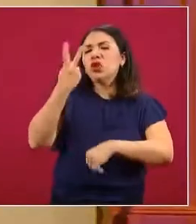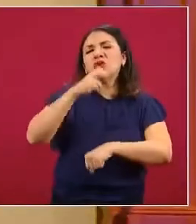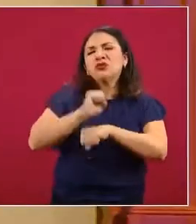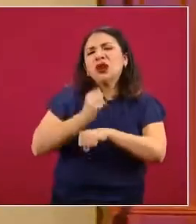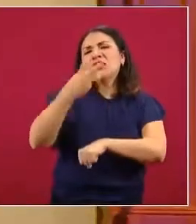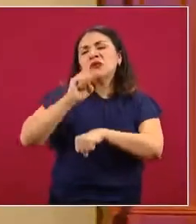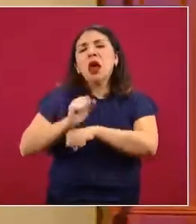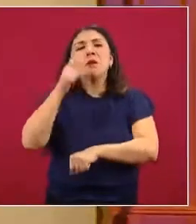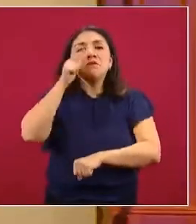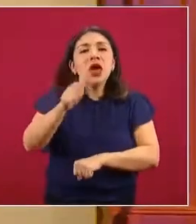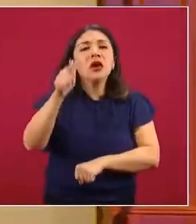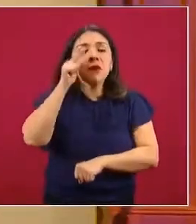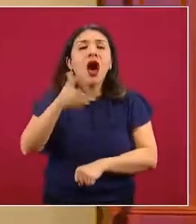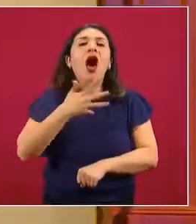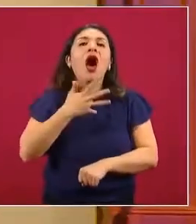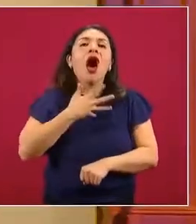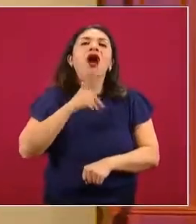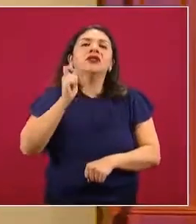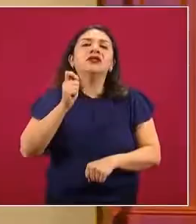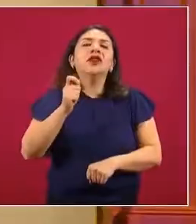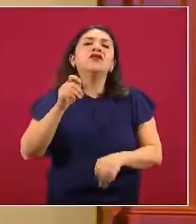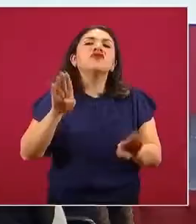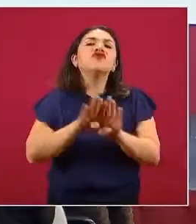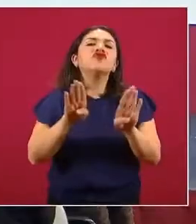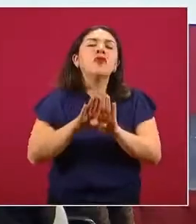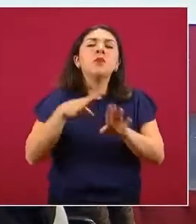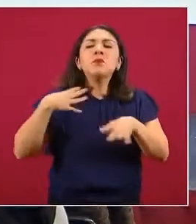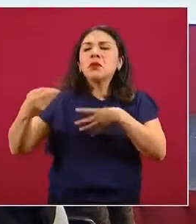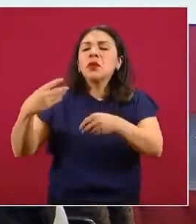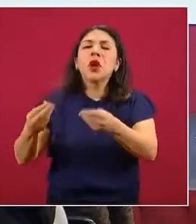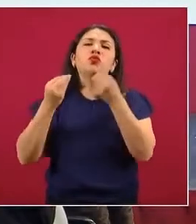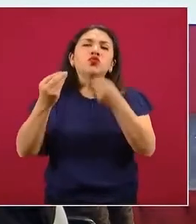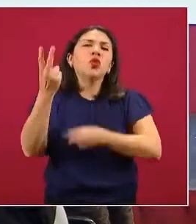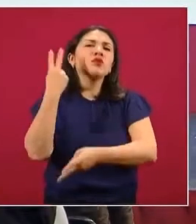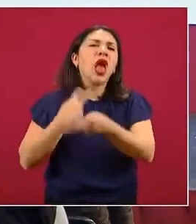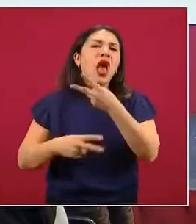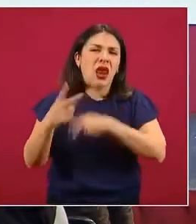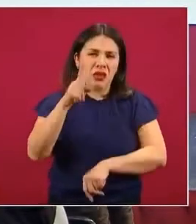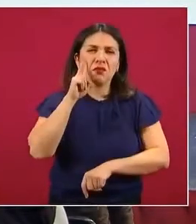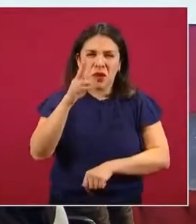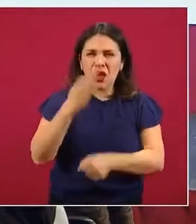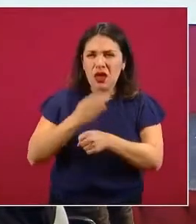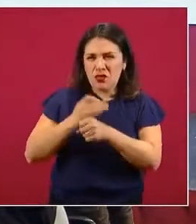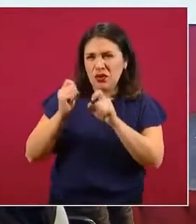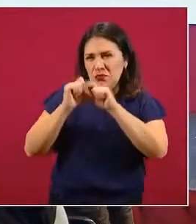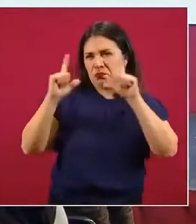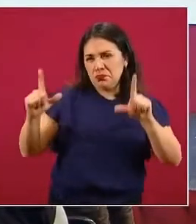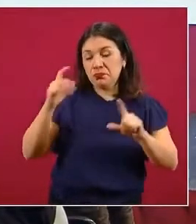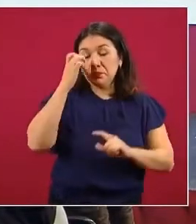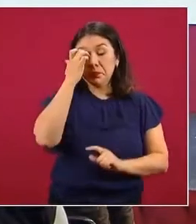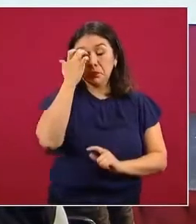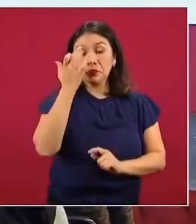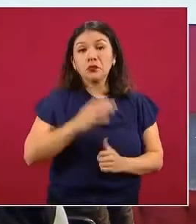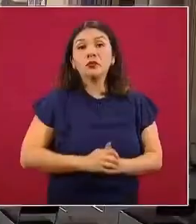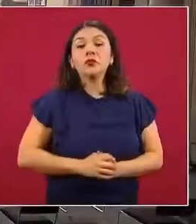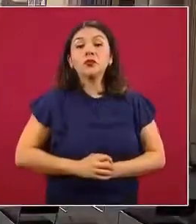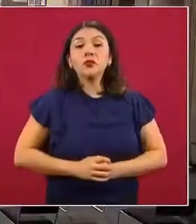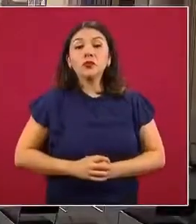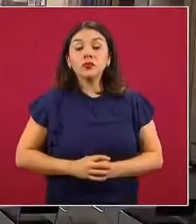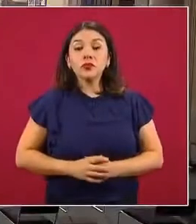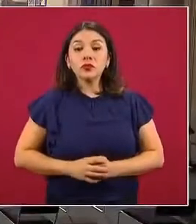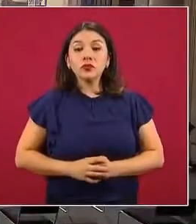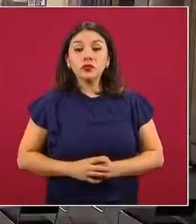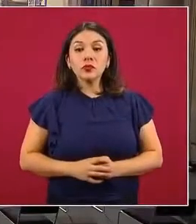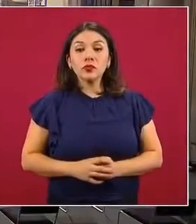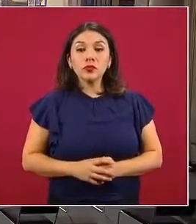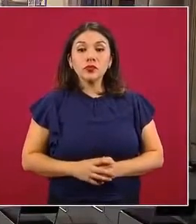se han encontrado en actividad epidémica importante. Lo vamos a ver a continuación, de hecho, en la siguiente